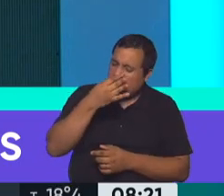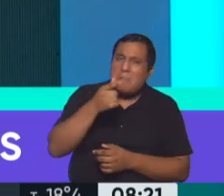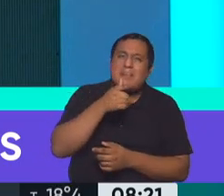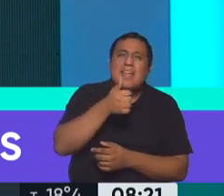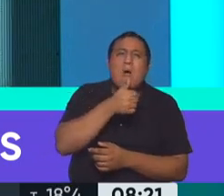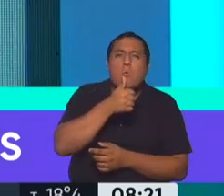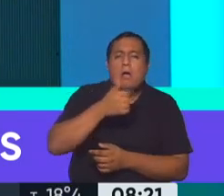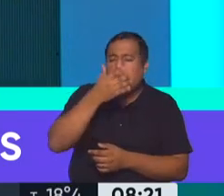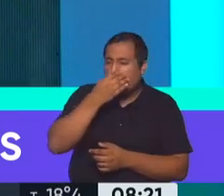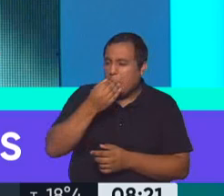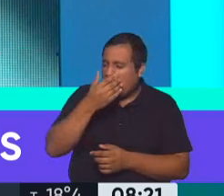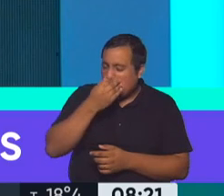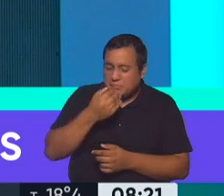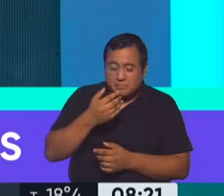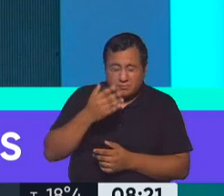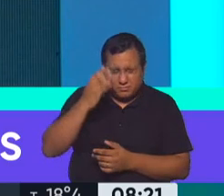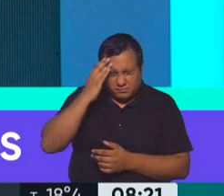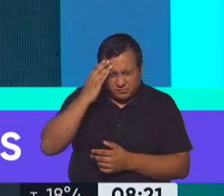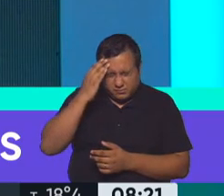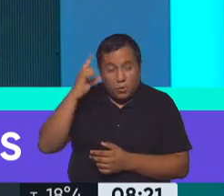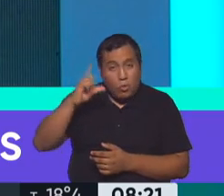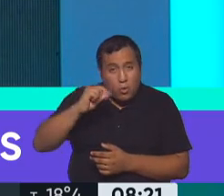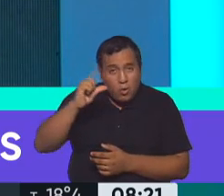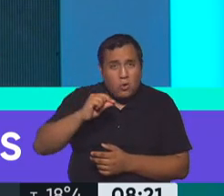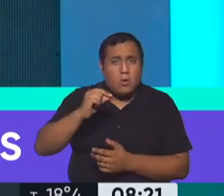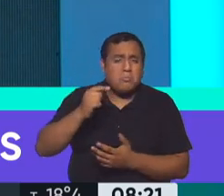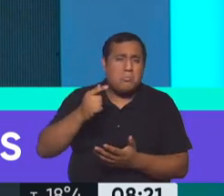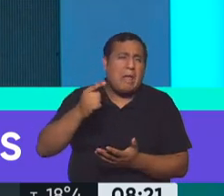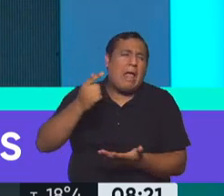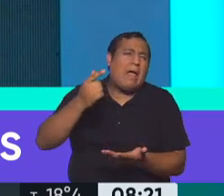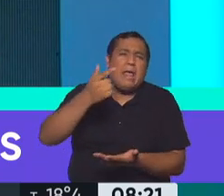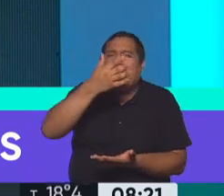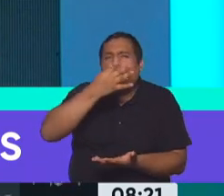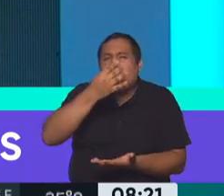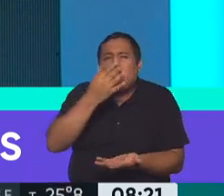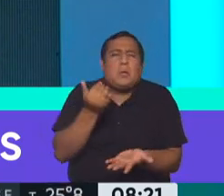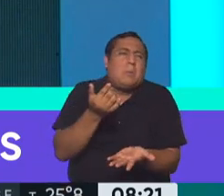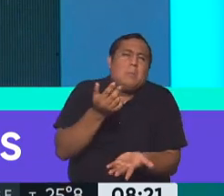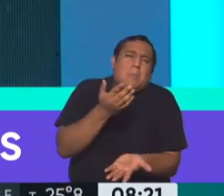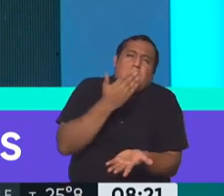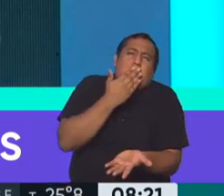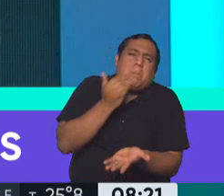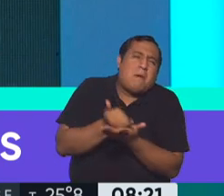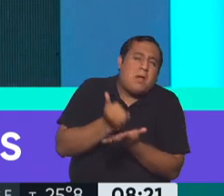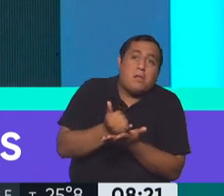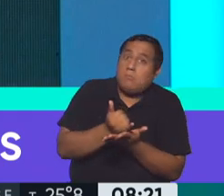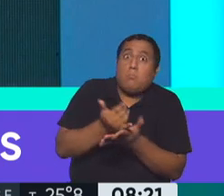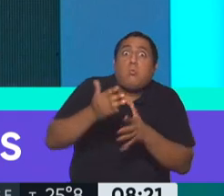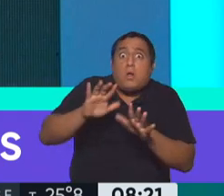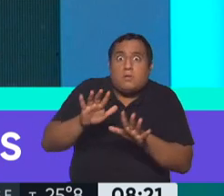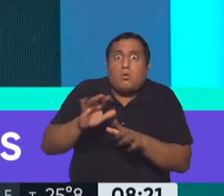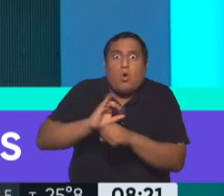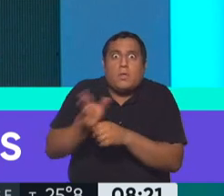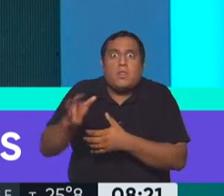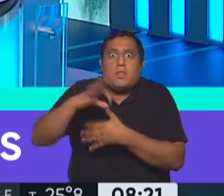sentirse congestionado que a uno le duele un poquito la cabeza que no lo puede tener con resfrío común puede ser perfectamente el Cobi producido por la